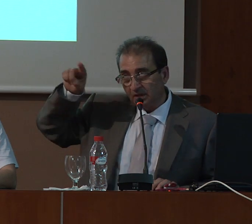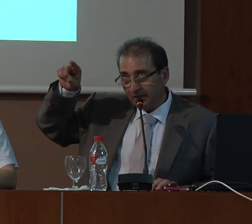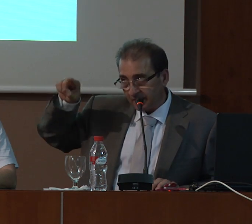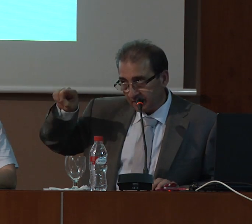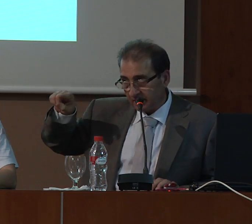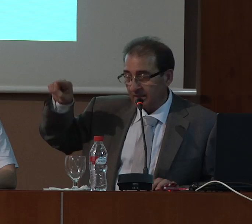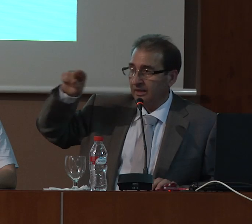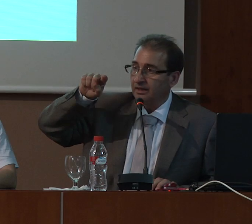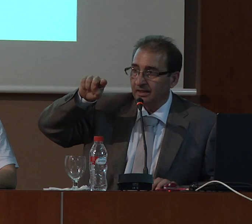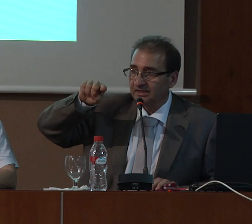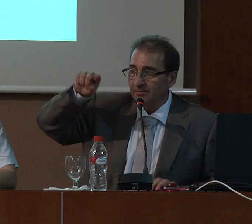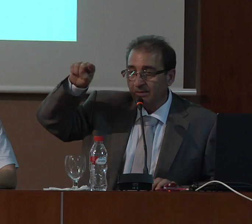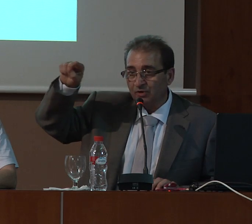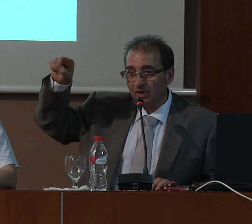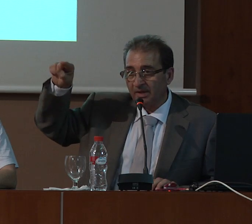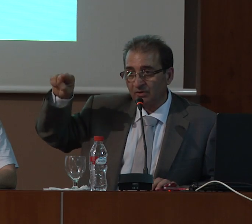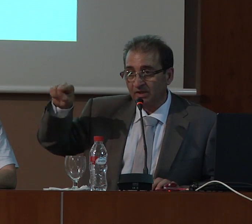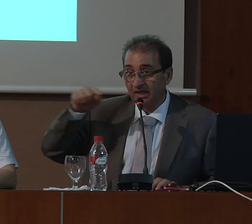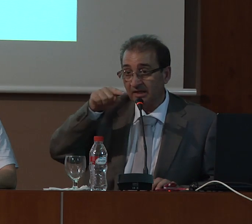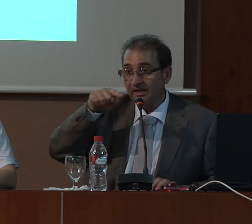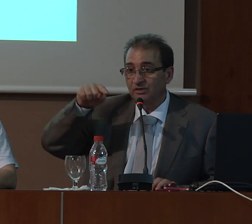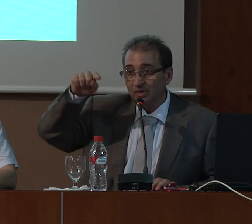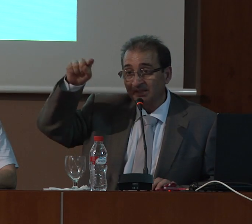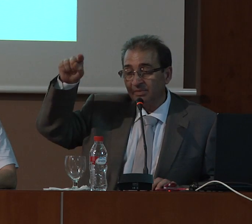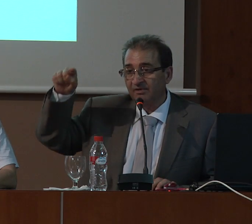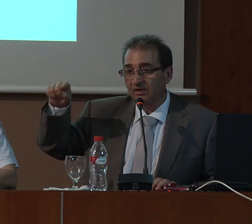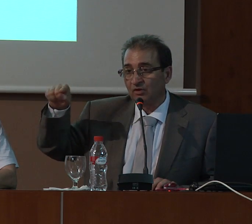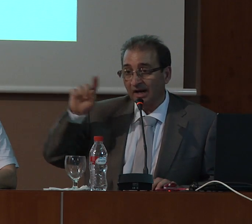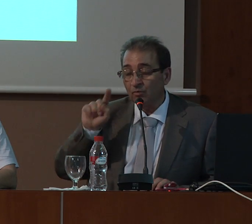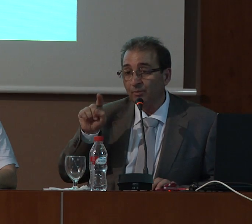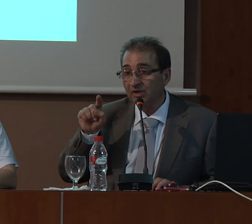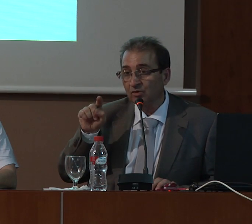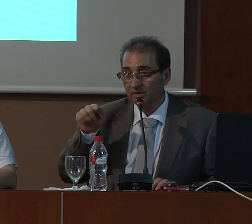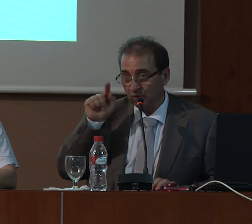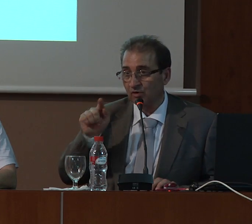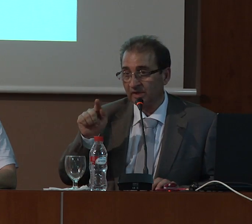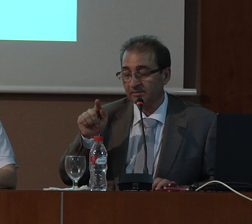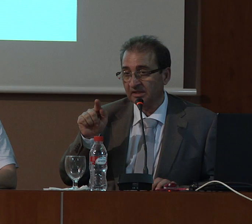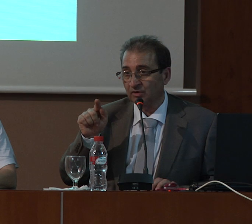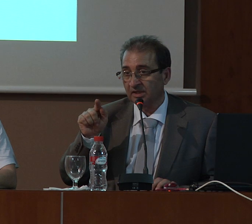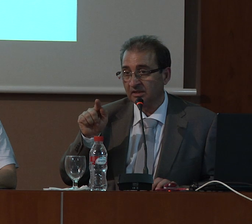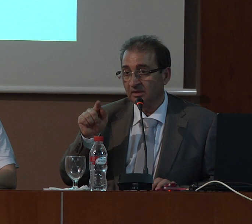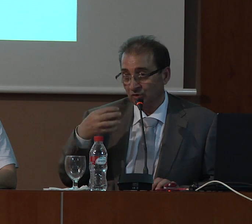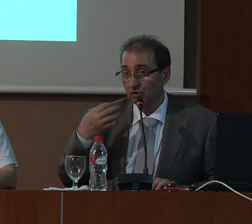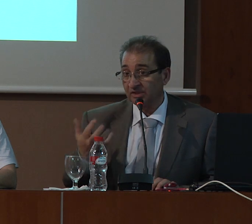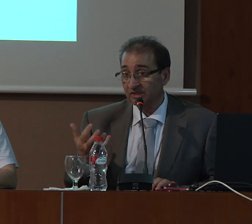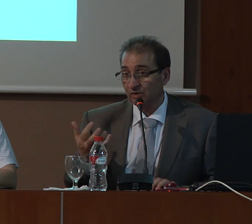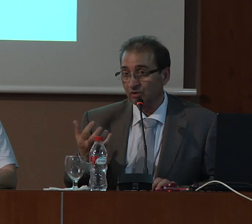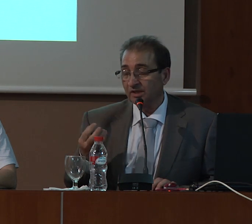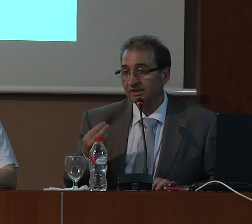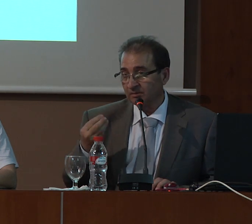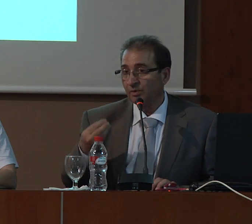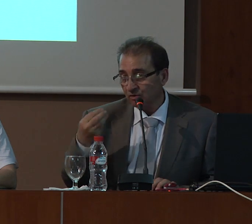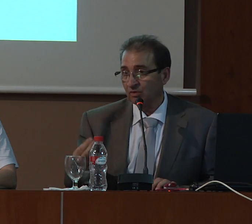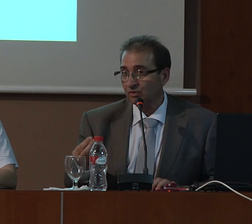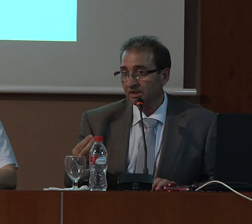allí el esquema que he puesto en la melatonina es una simplificación. Hay un pico después de comer de melatonina. Por eso nos entra sueño.